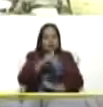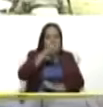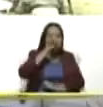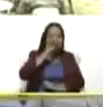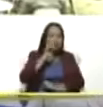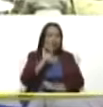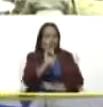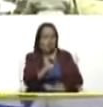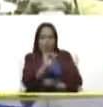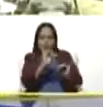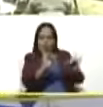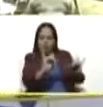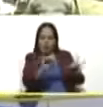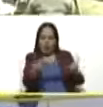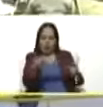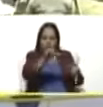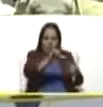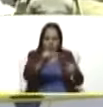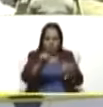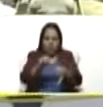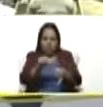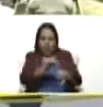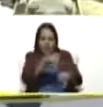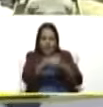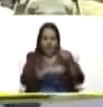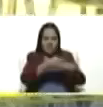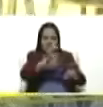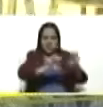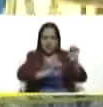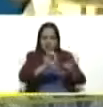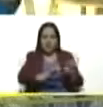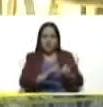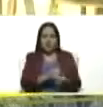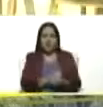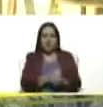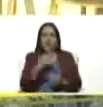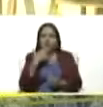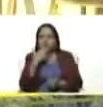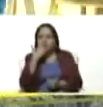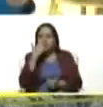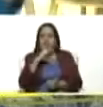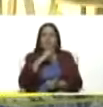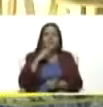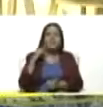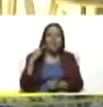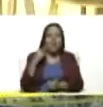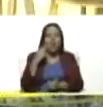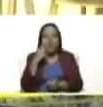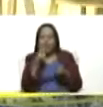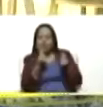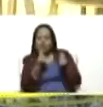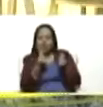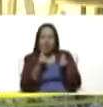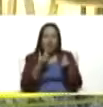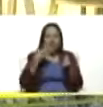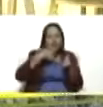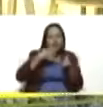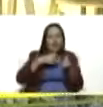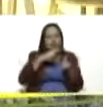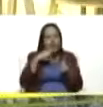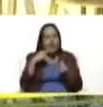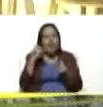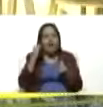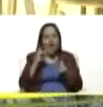café de esa misma muestra. Y ellos hacen una evaluación de los aromas, del sabor, la acidez, lo frutal. Sacan